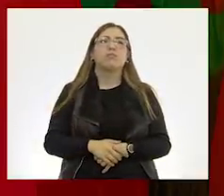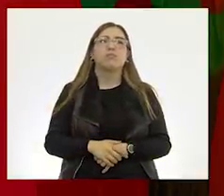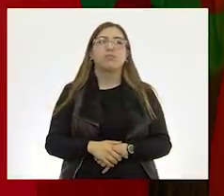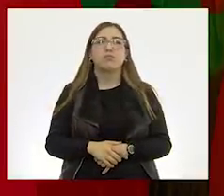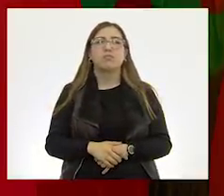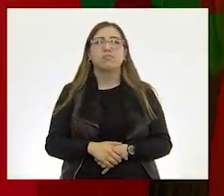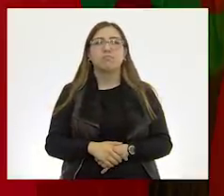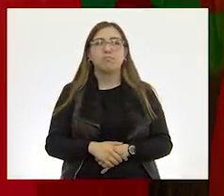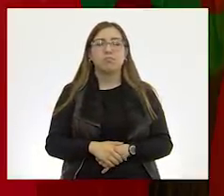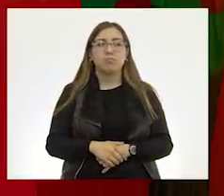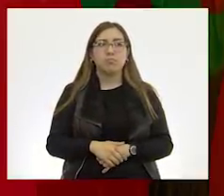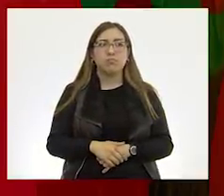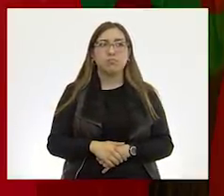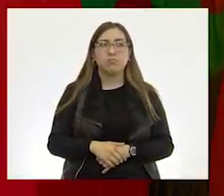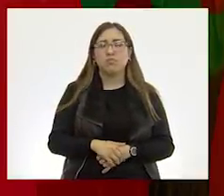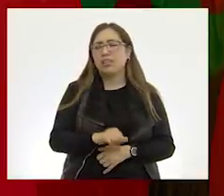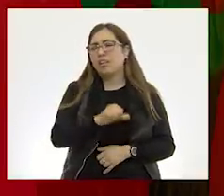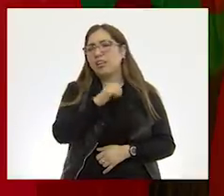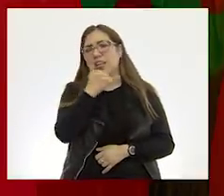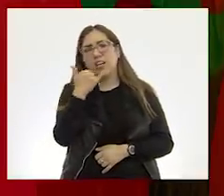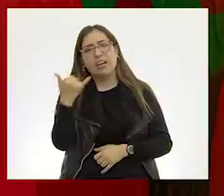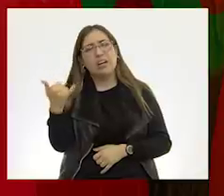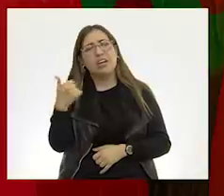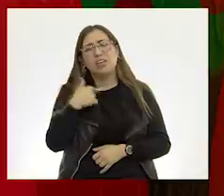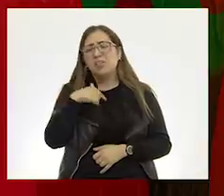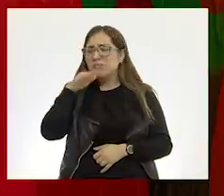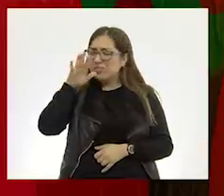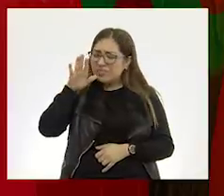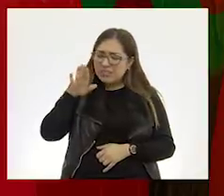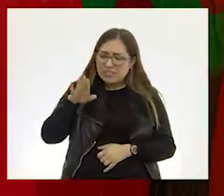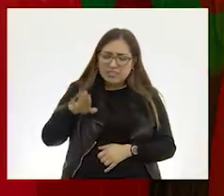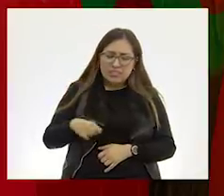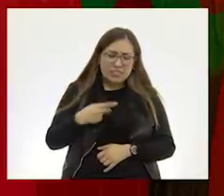¡ay! Estoy muy chiquito.